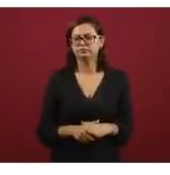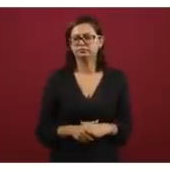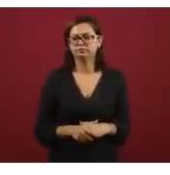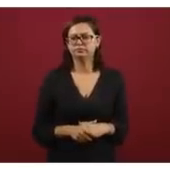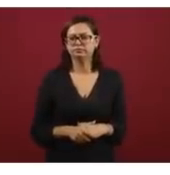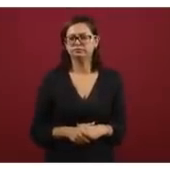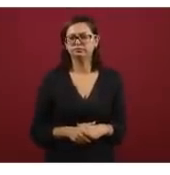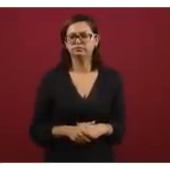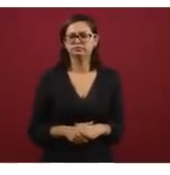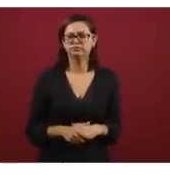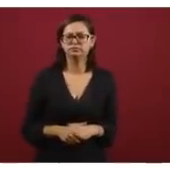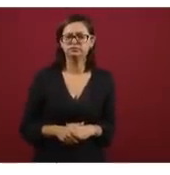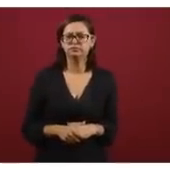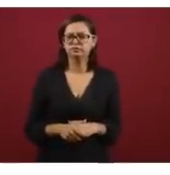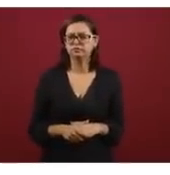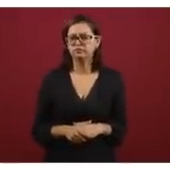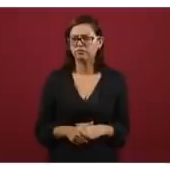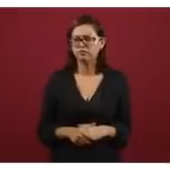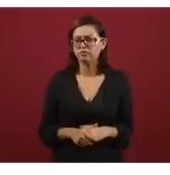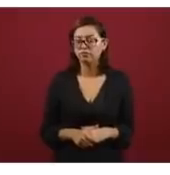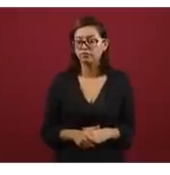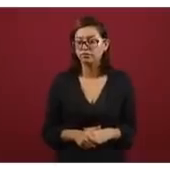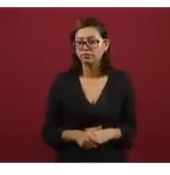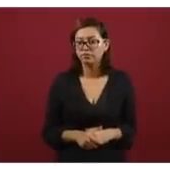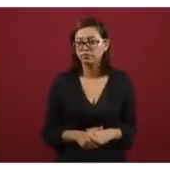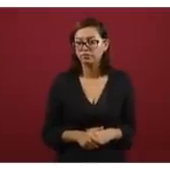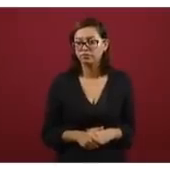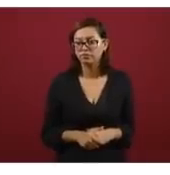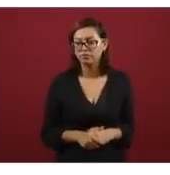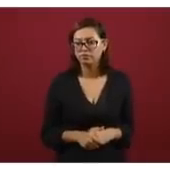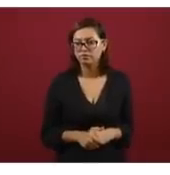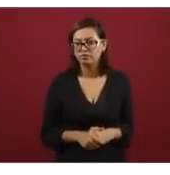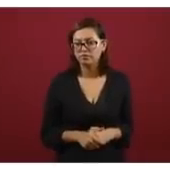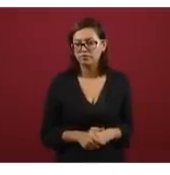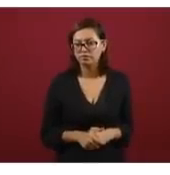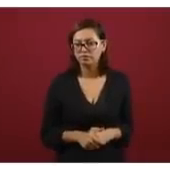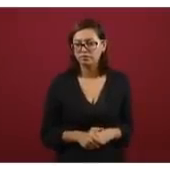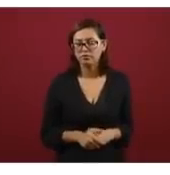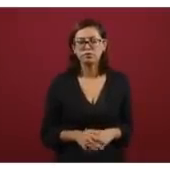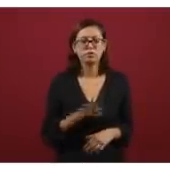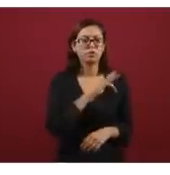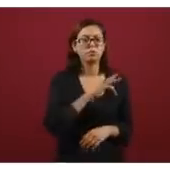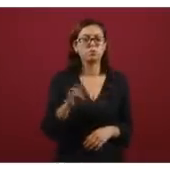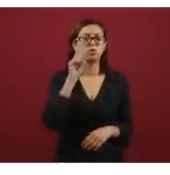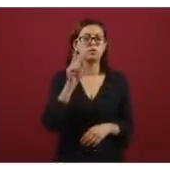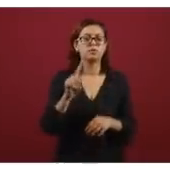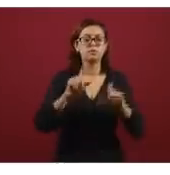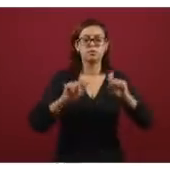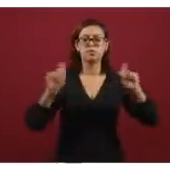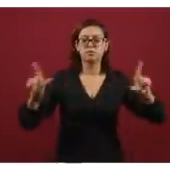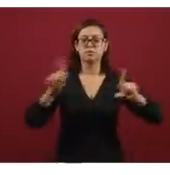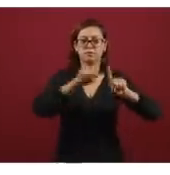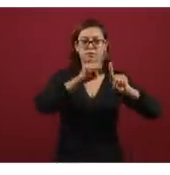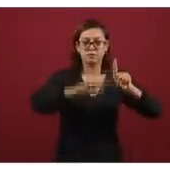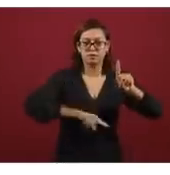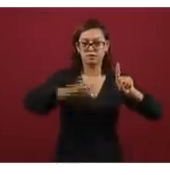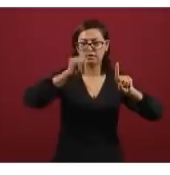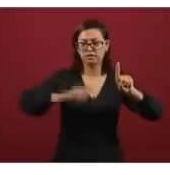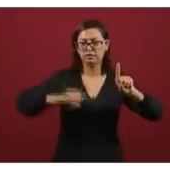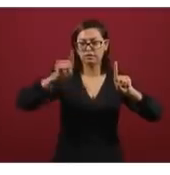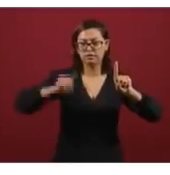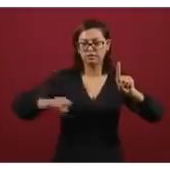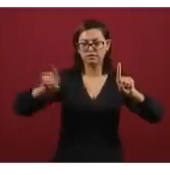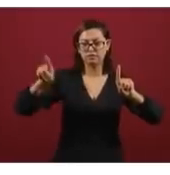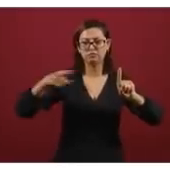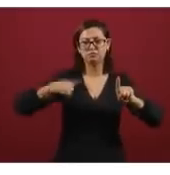aquí podemos observar en esta gráfica cuál es el comportamiento que estamos observando, que estamos